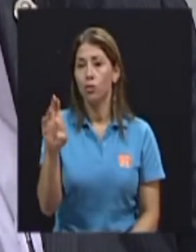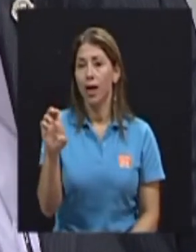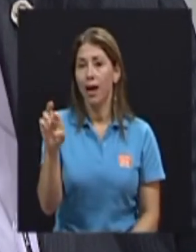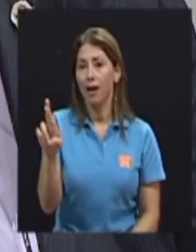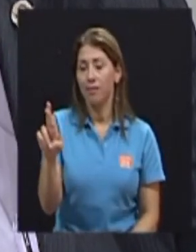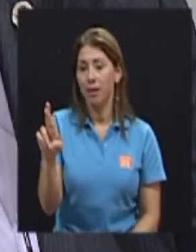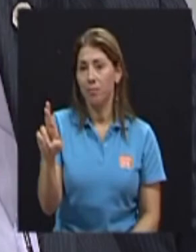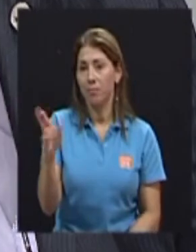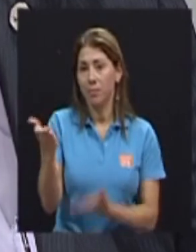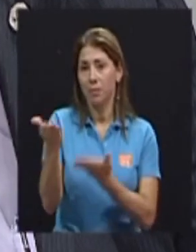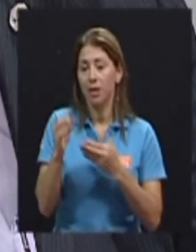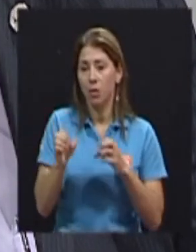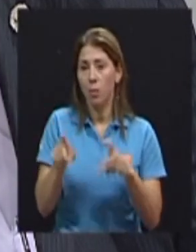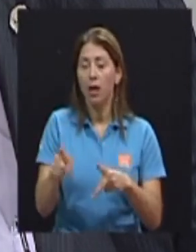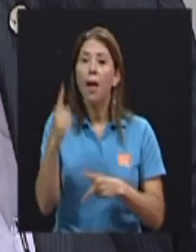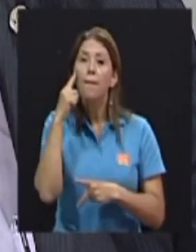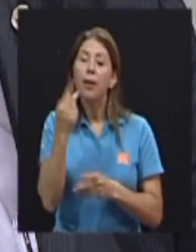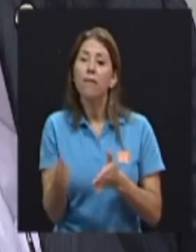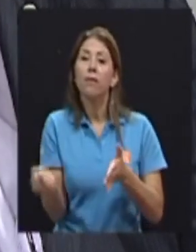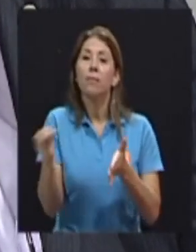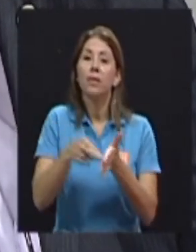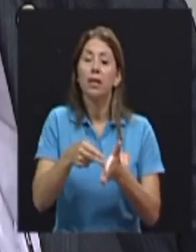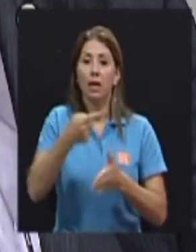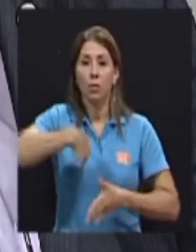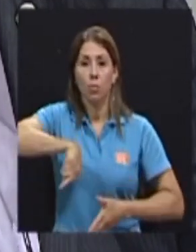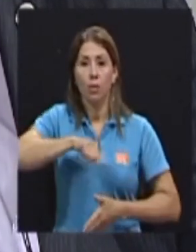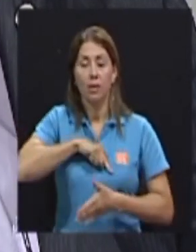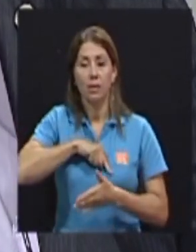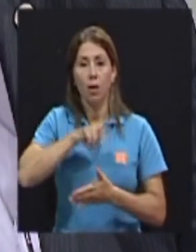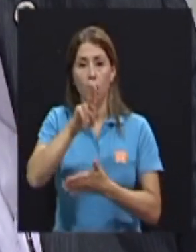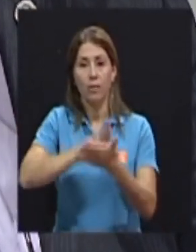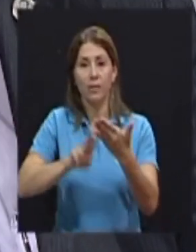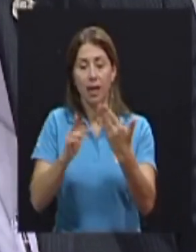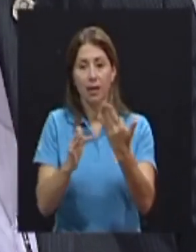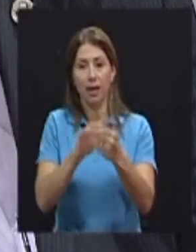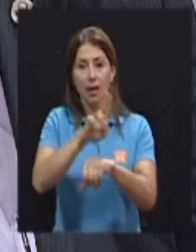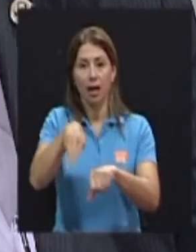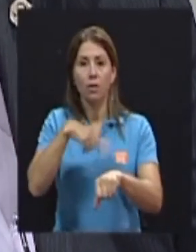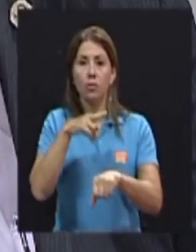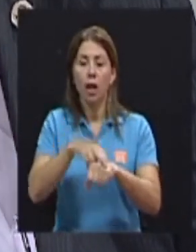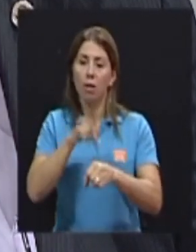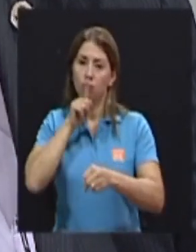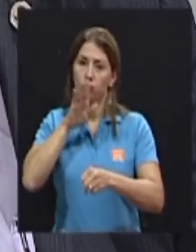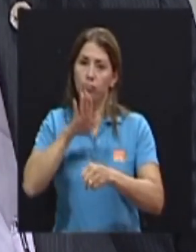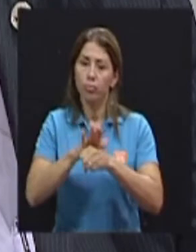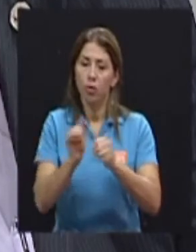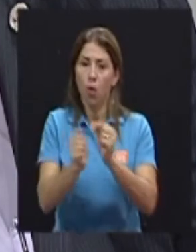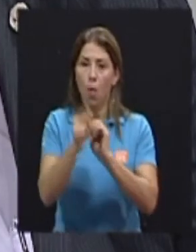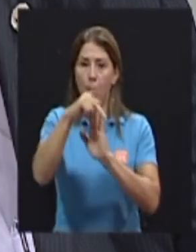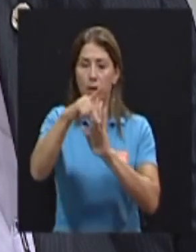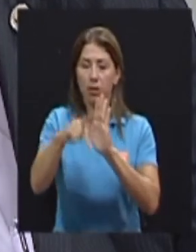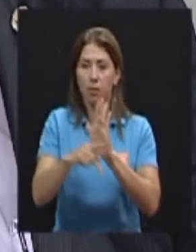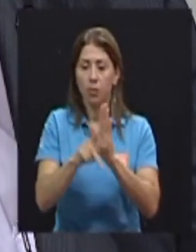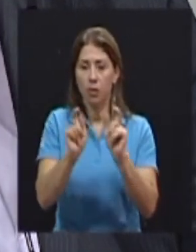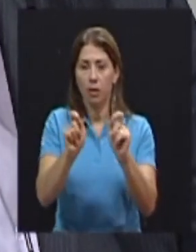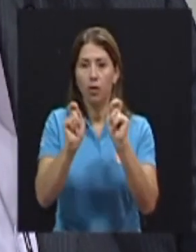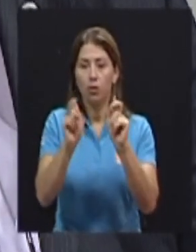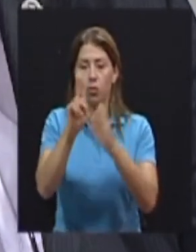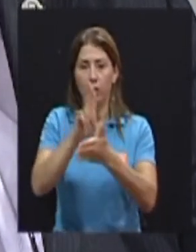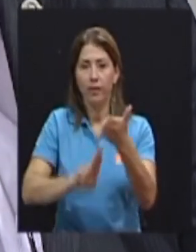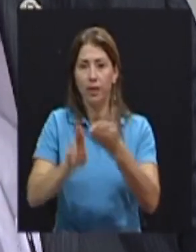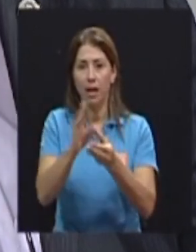para reiterar el compromiso de la Universidad Técnica Nacional con los principios fundamentales de la educación universitaria